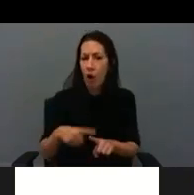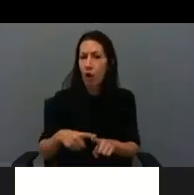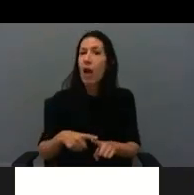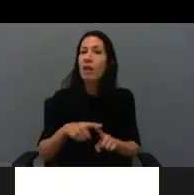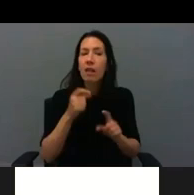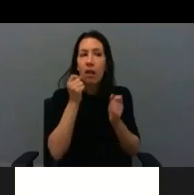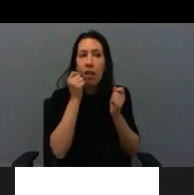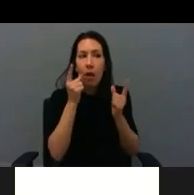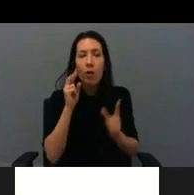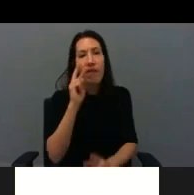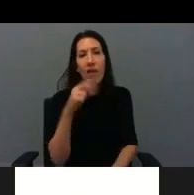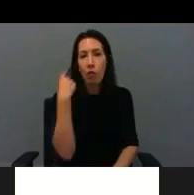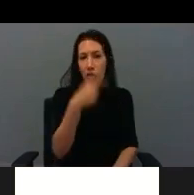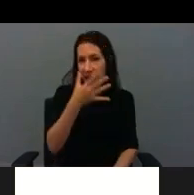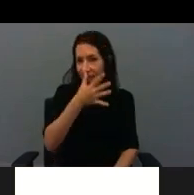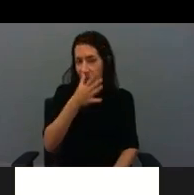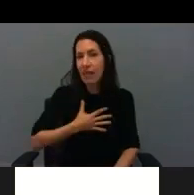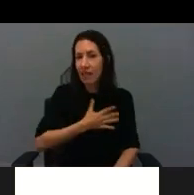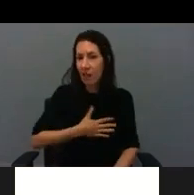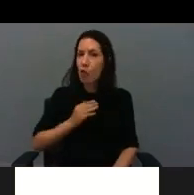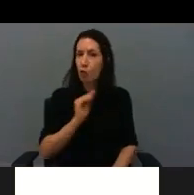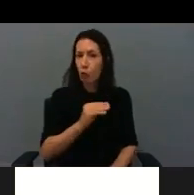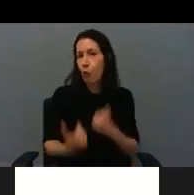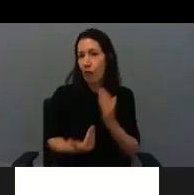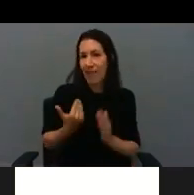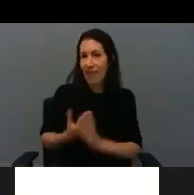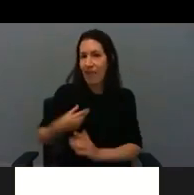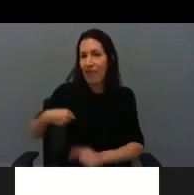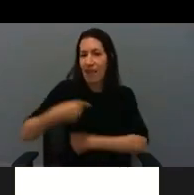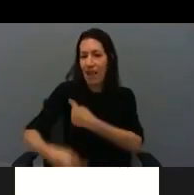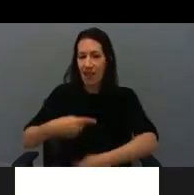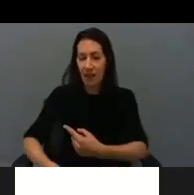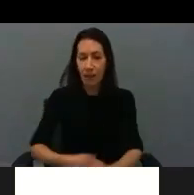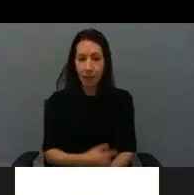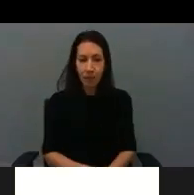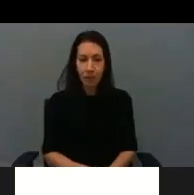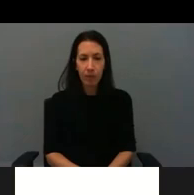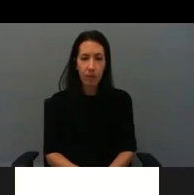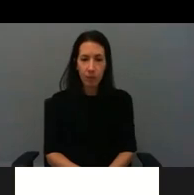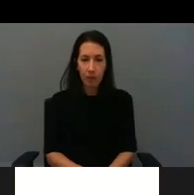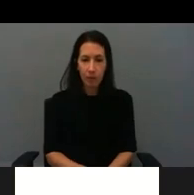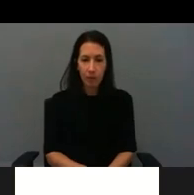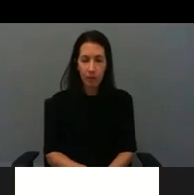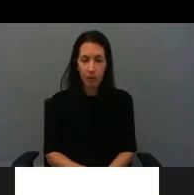En la residencia, nosotros hemos notado, desde que está en la residencia, hemos